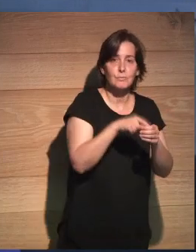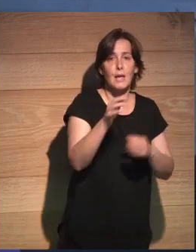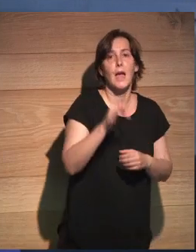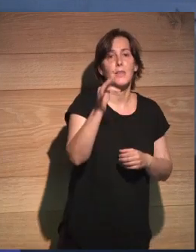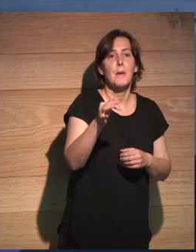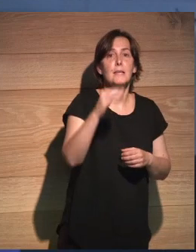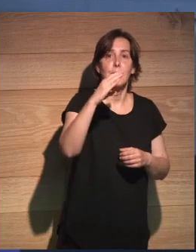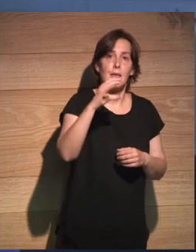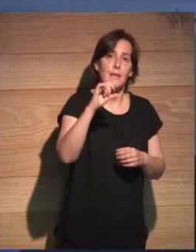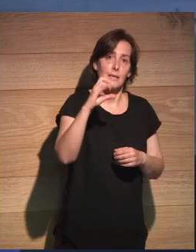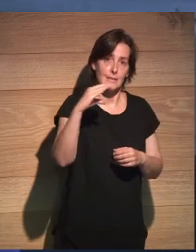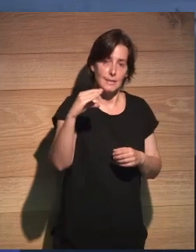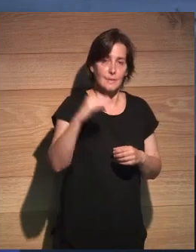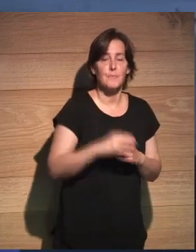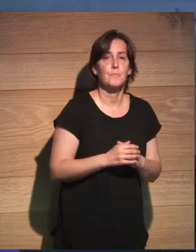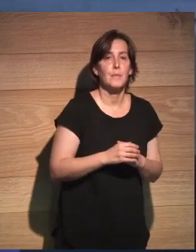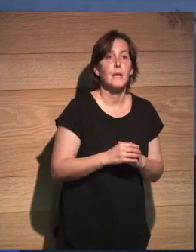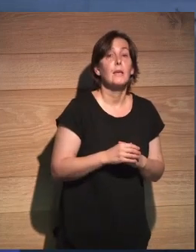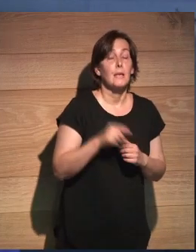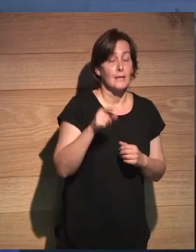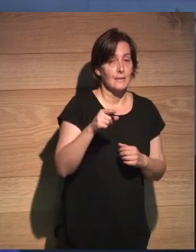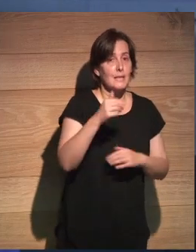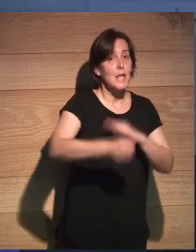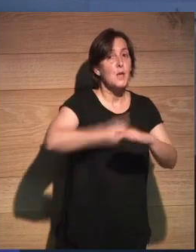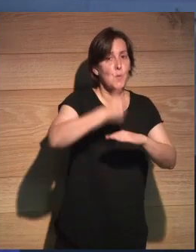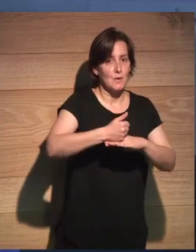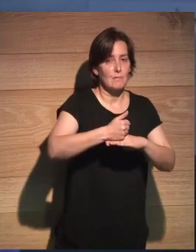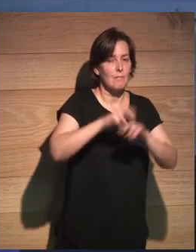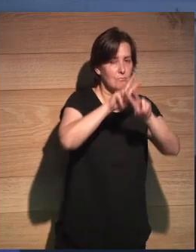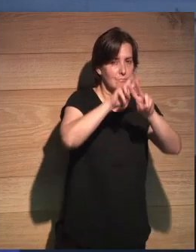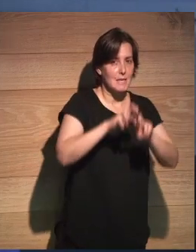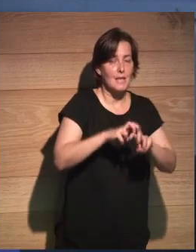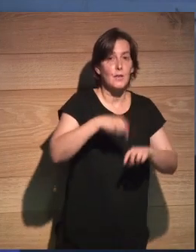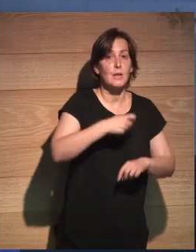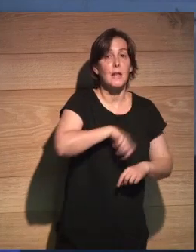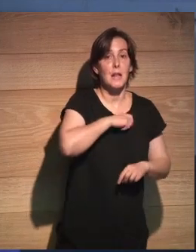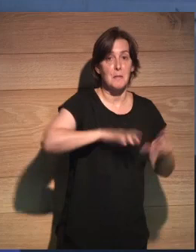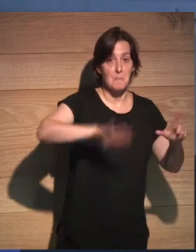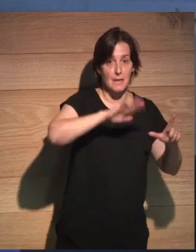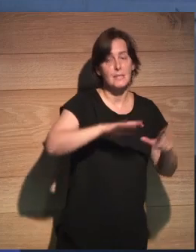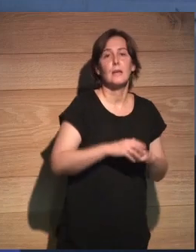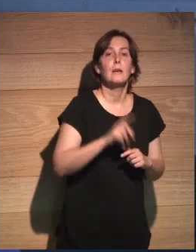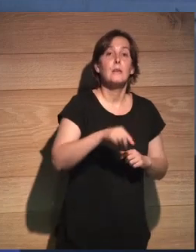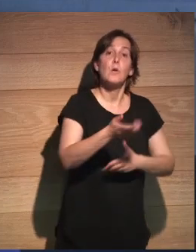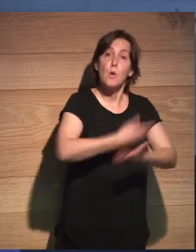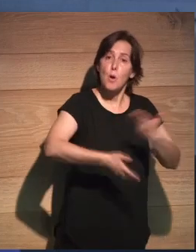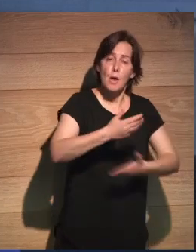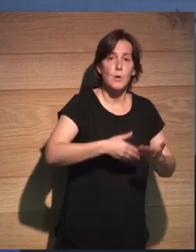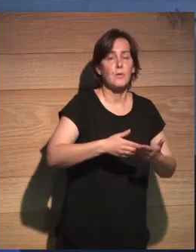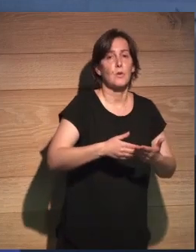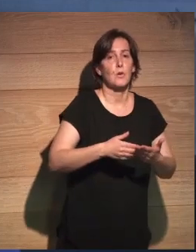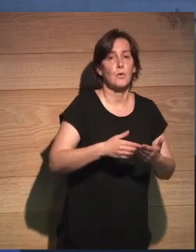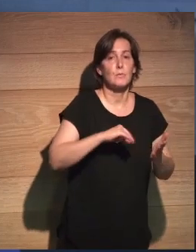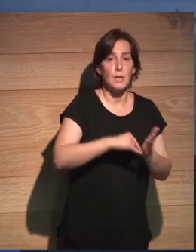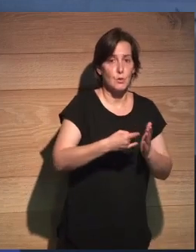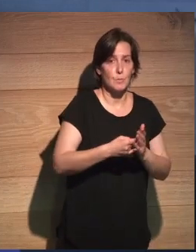del CSIC, que es el gran buque insignia de la investigación de España y cuya colaboración es instrumental